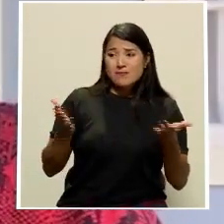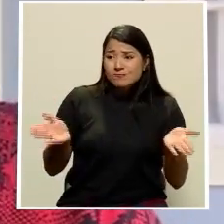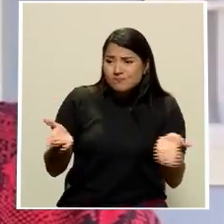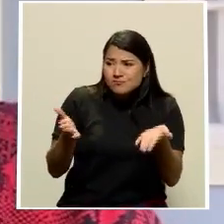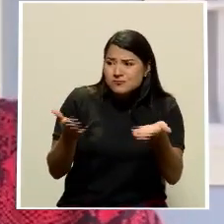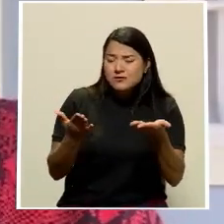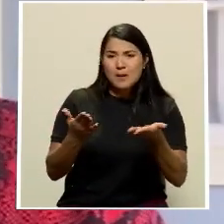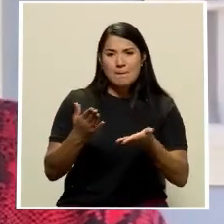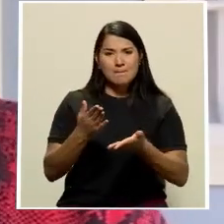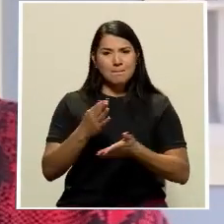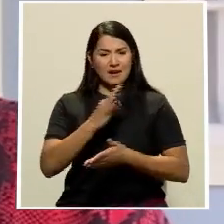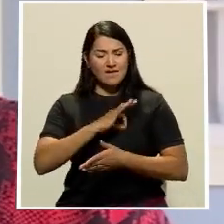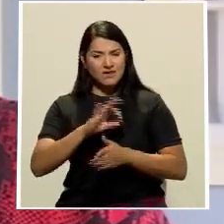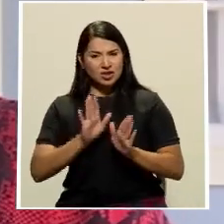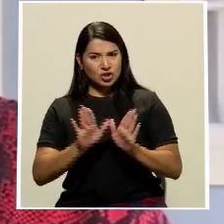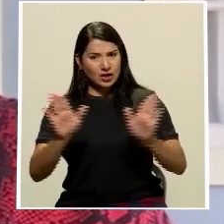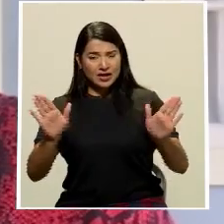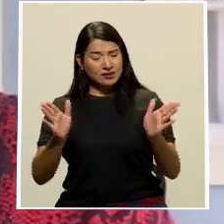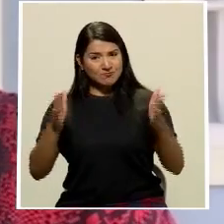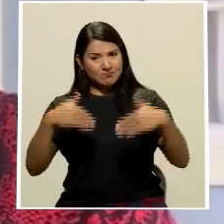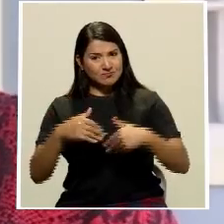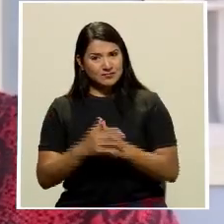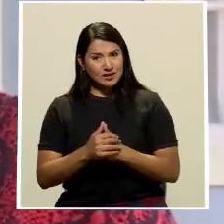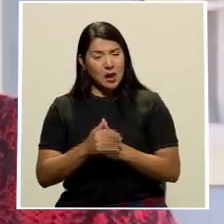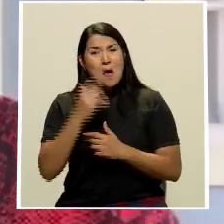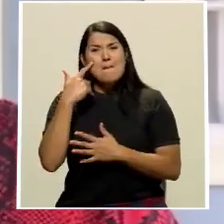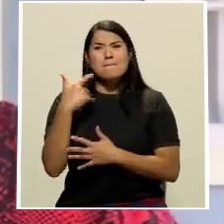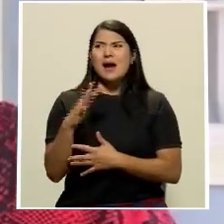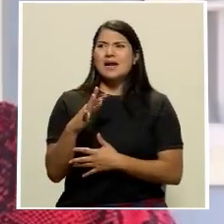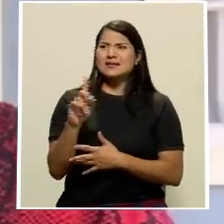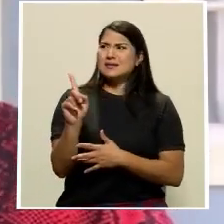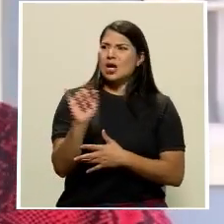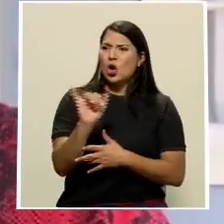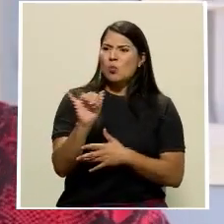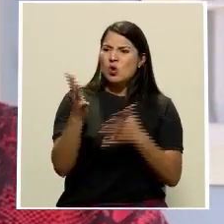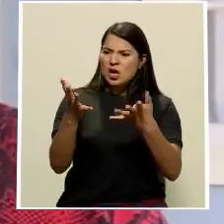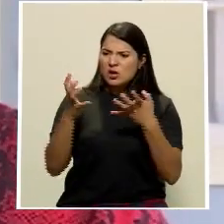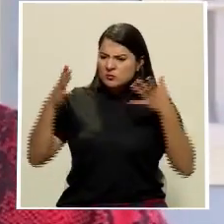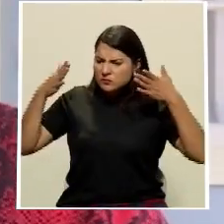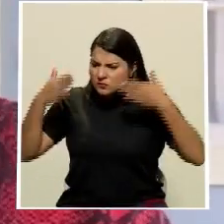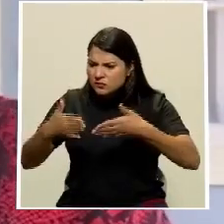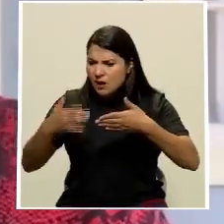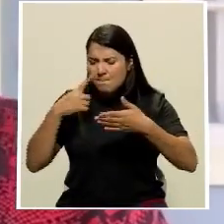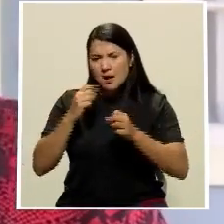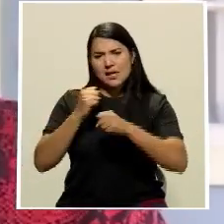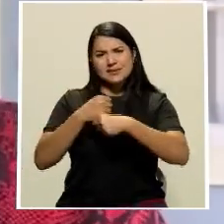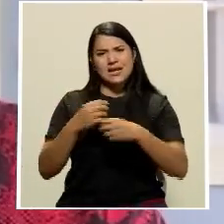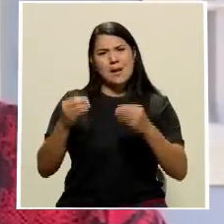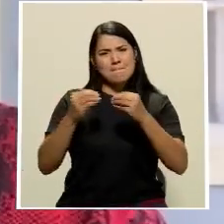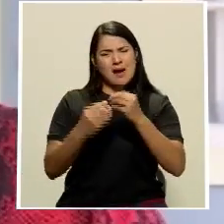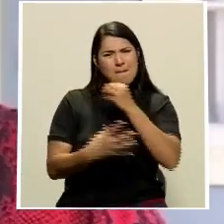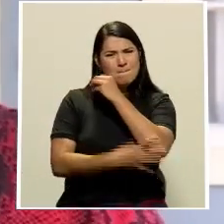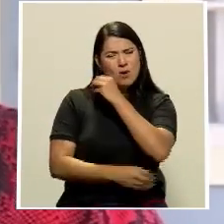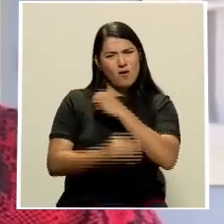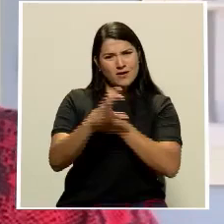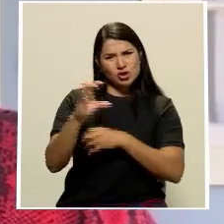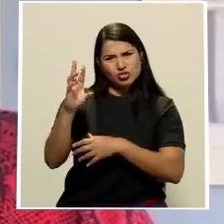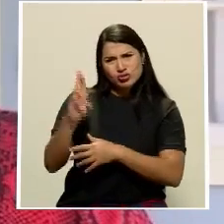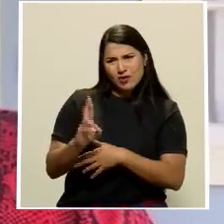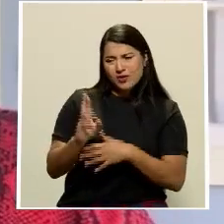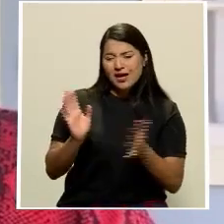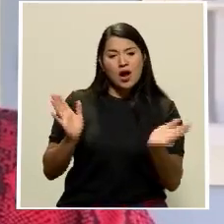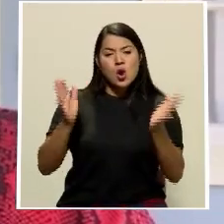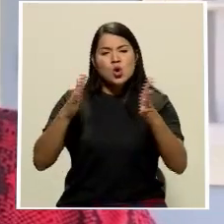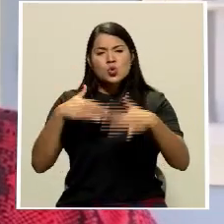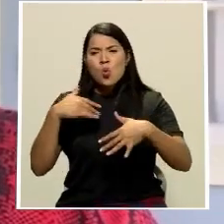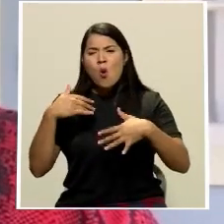lo contrario, más bien pareciera que se han empeñado en empobrecer este país. No ha habido una razonabilidad en las